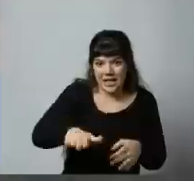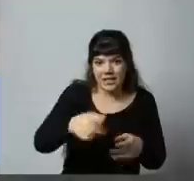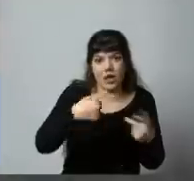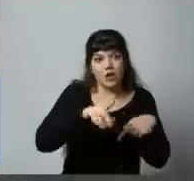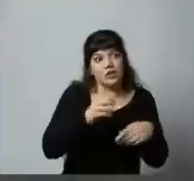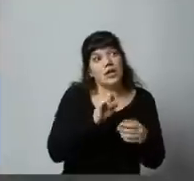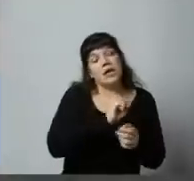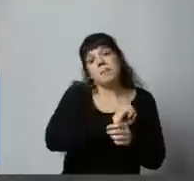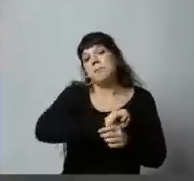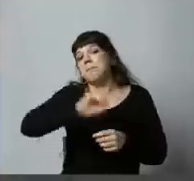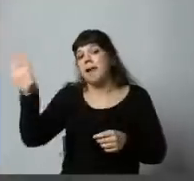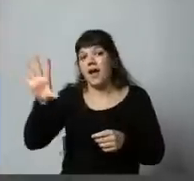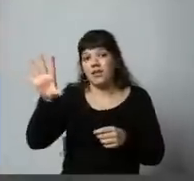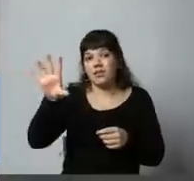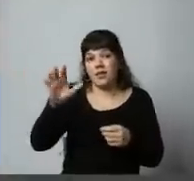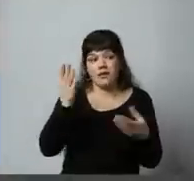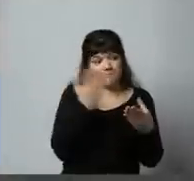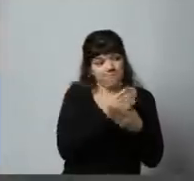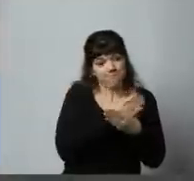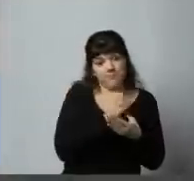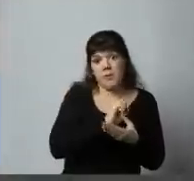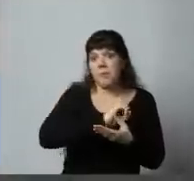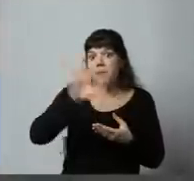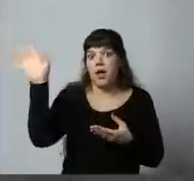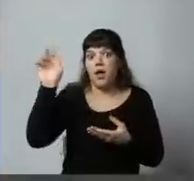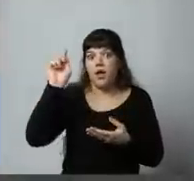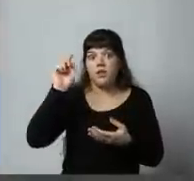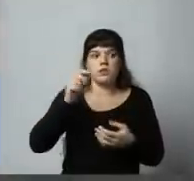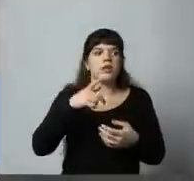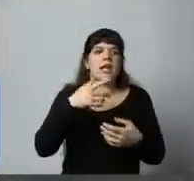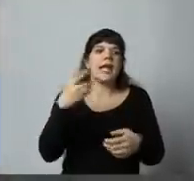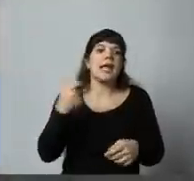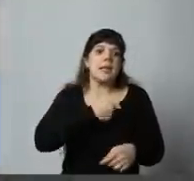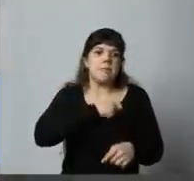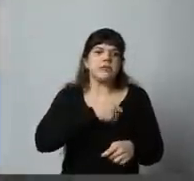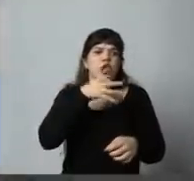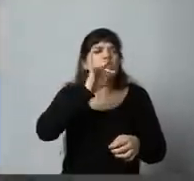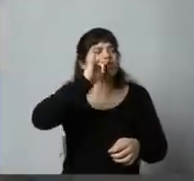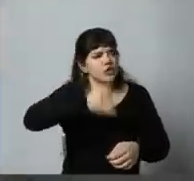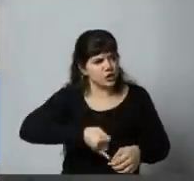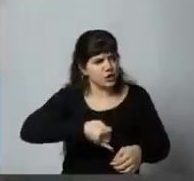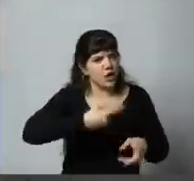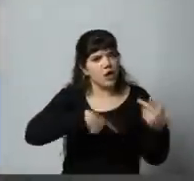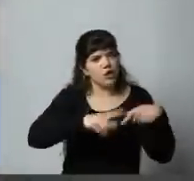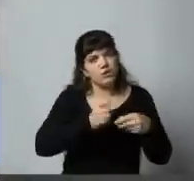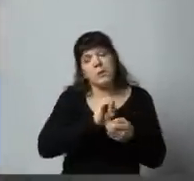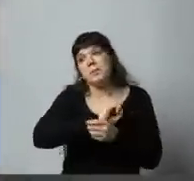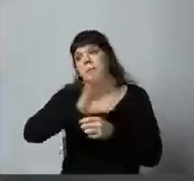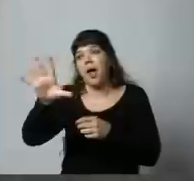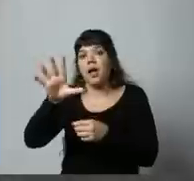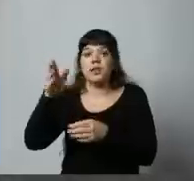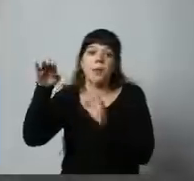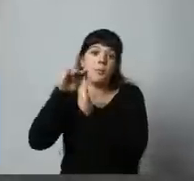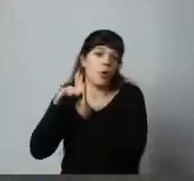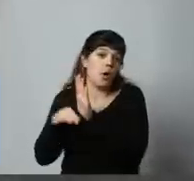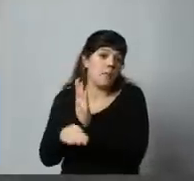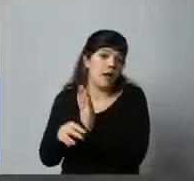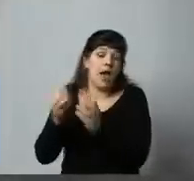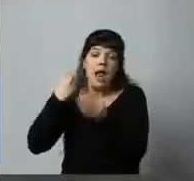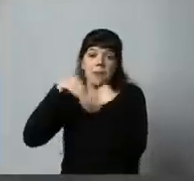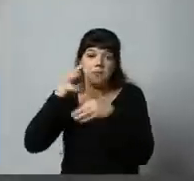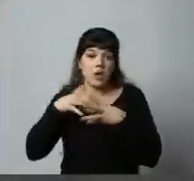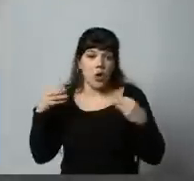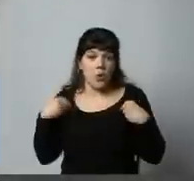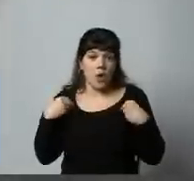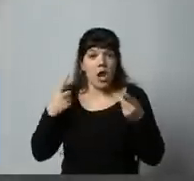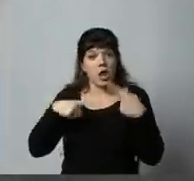nómina con la autorización con el visto bueno de la inspección al programa de alimentación escolar y ahí si